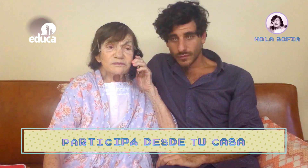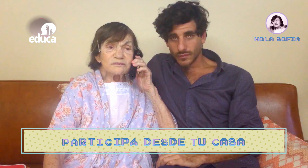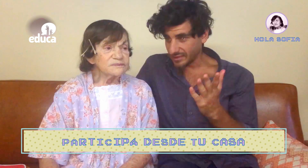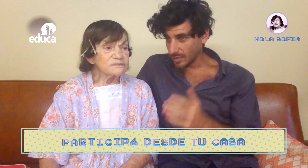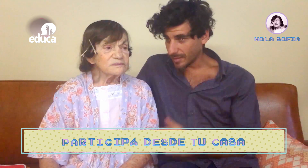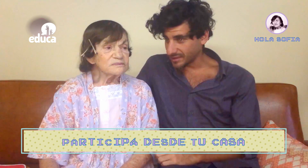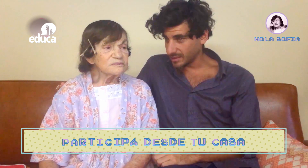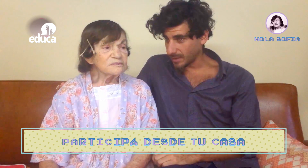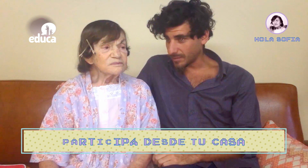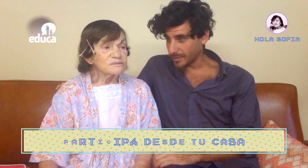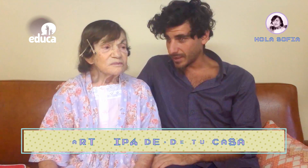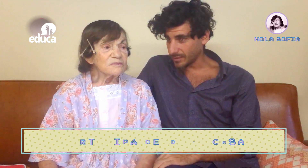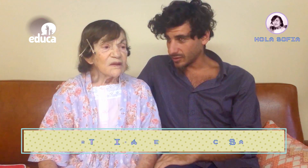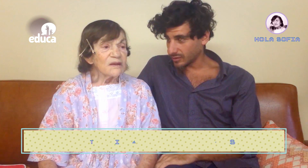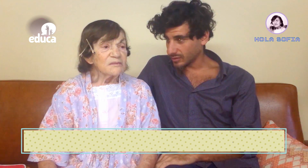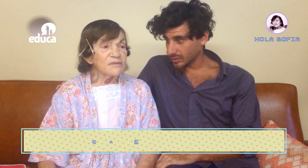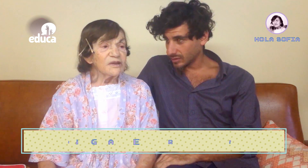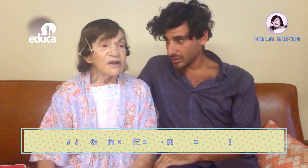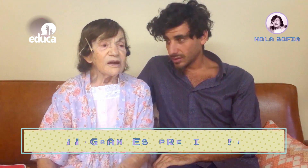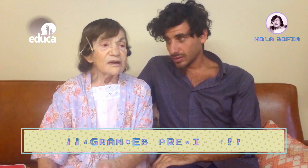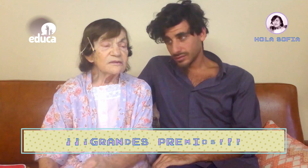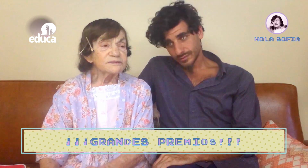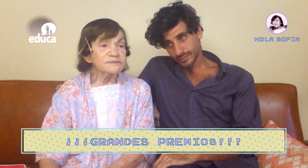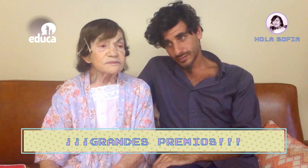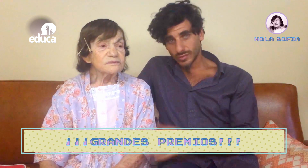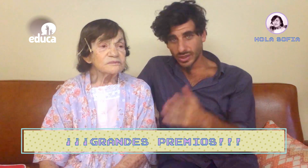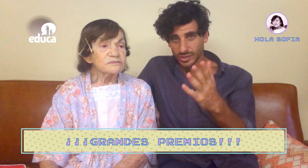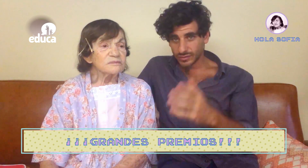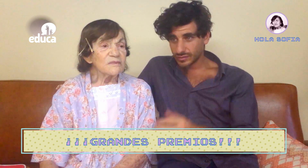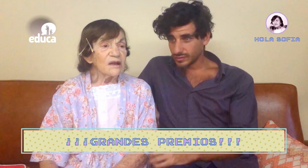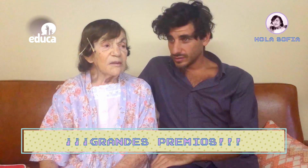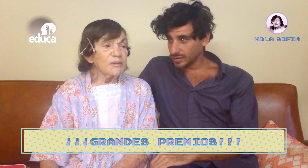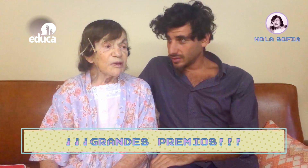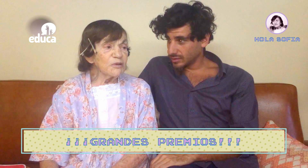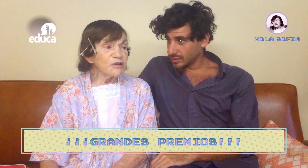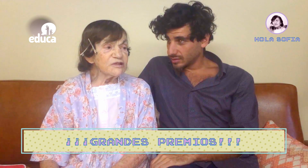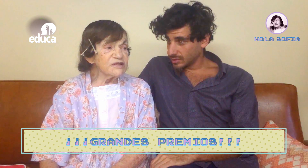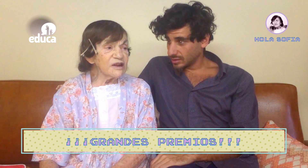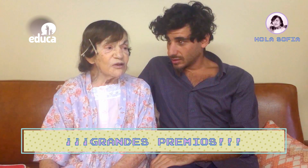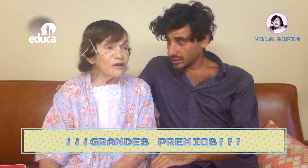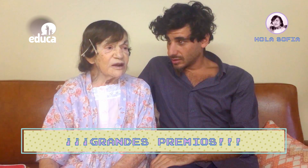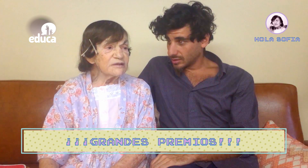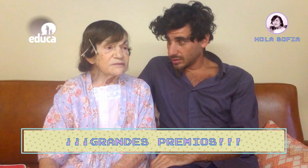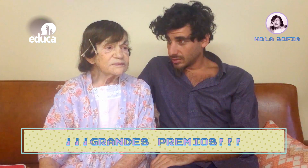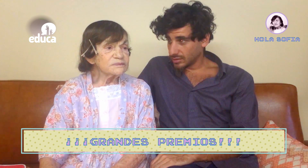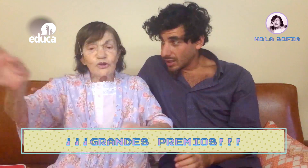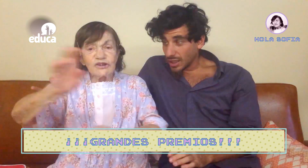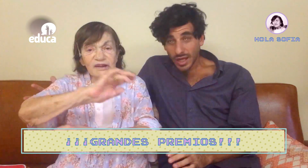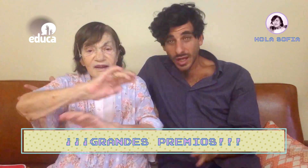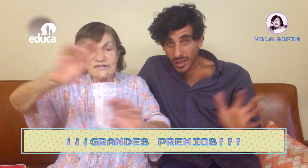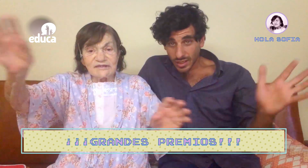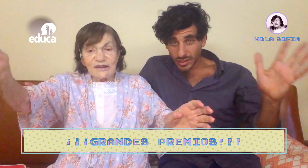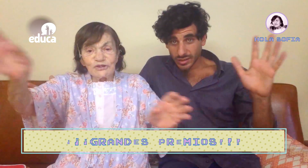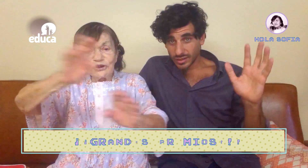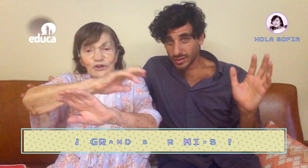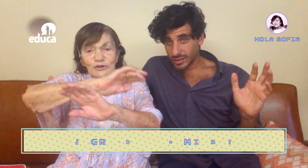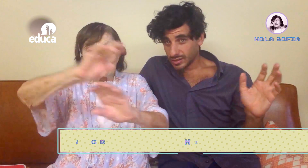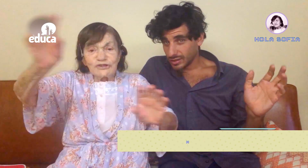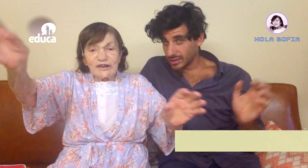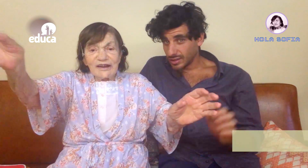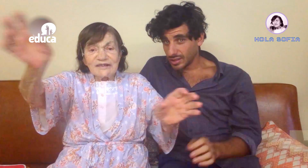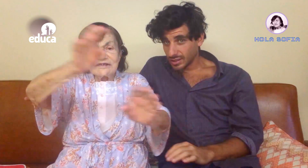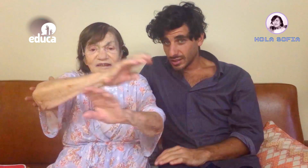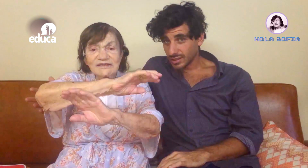no lo hicimos participar los premios mira bueno que podemos decir ahora muchas gracias a